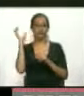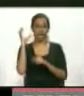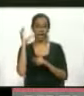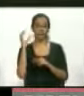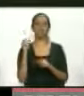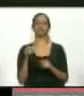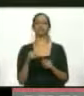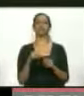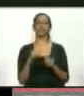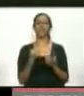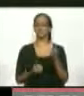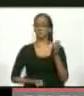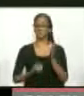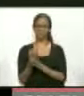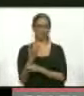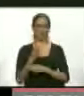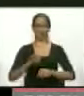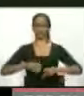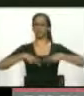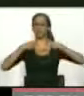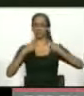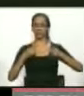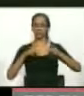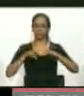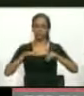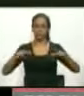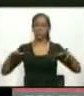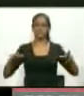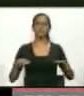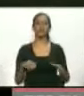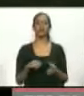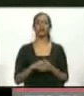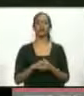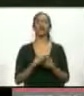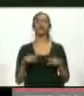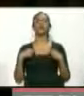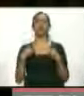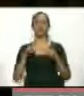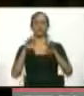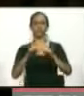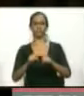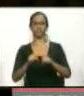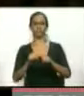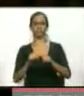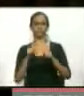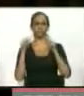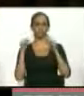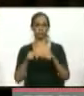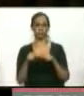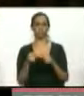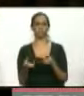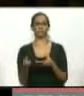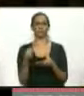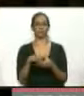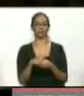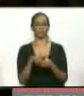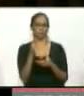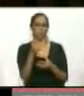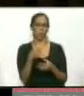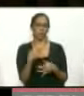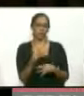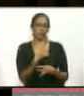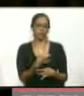surgieron corrientes secesionistas que denunciaron que se había pasado a un nuevo colonialismo esto sumado al poco interés